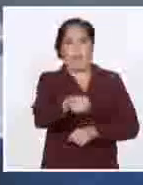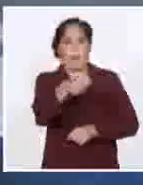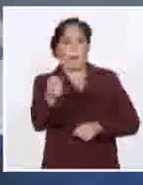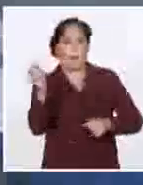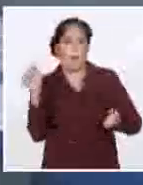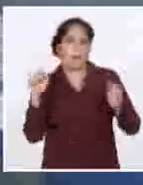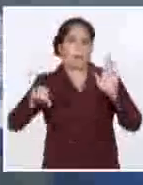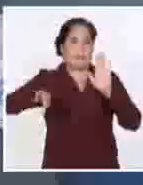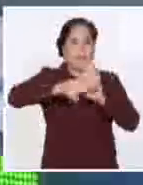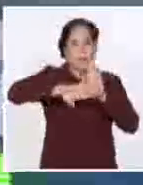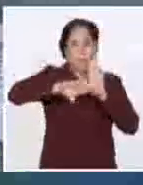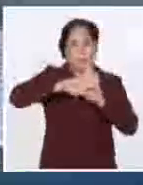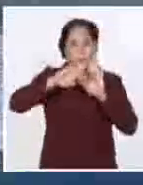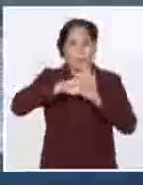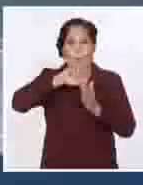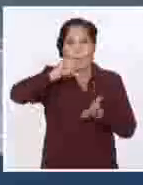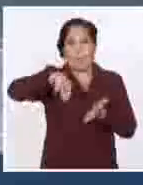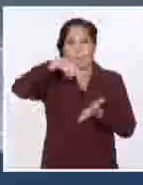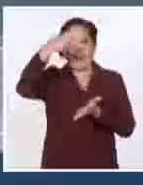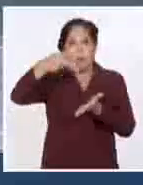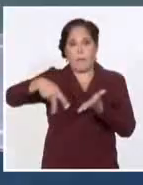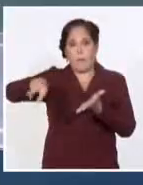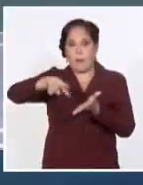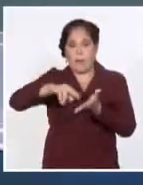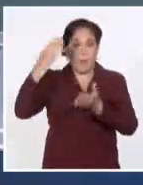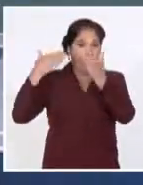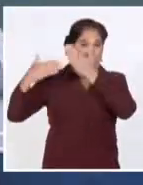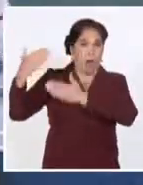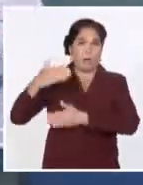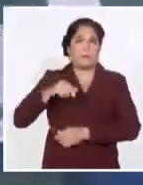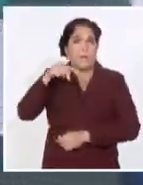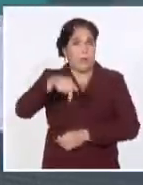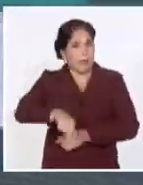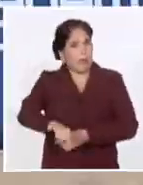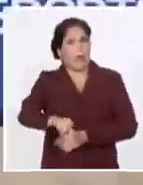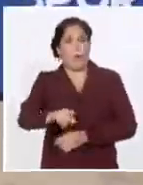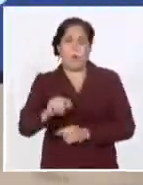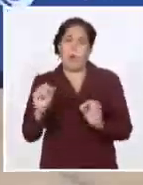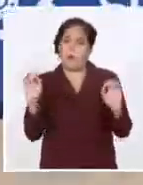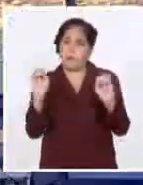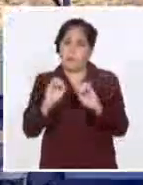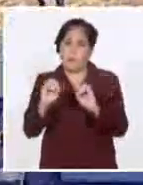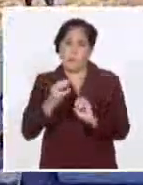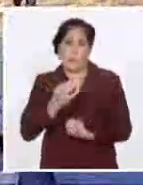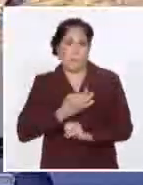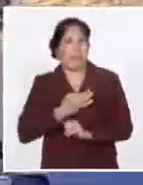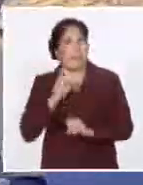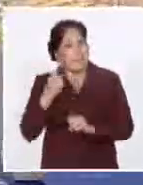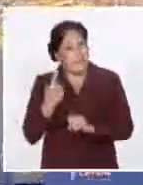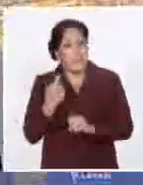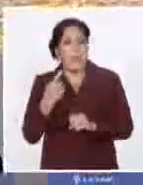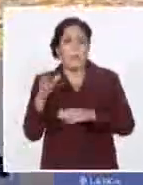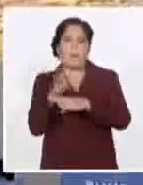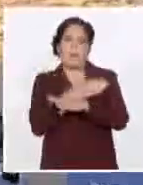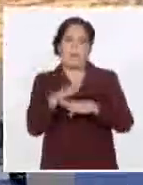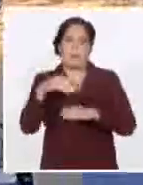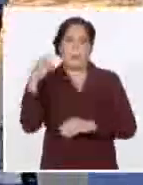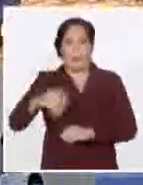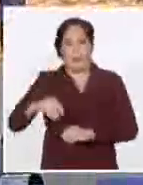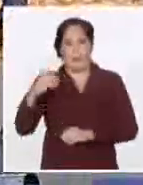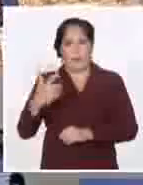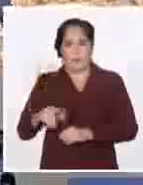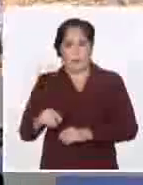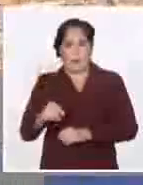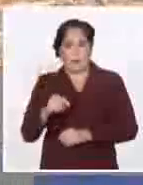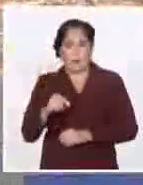la gimnasia o el Remo no se acercan a los éxitos de antaño necesitamos Buscar variantes diversificar la práctica encontrar